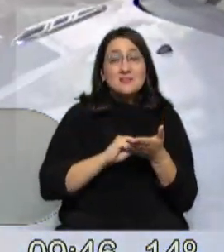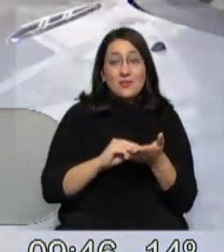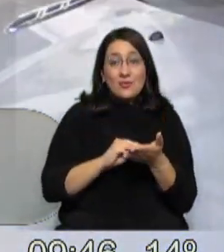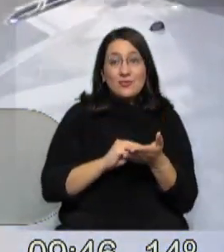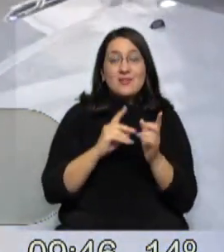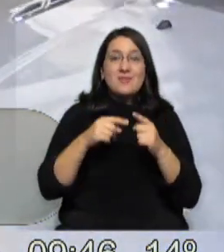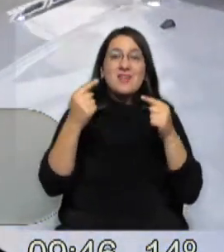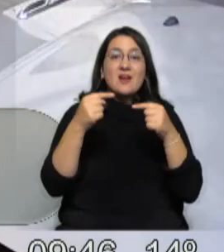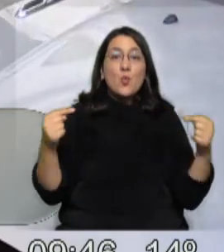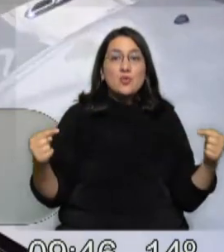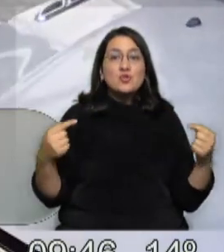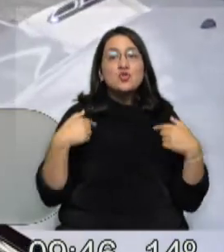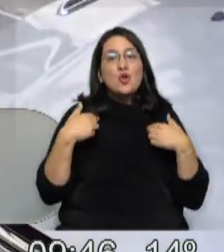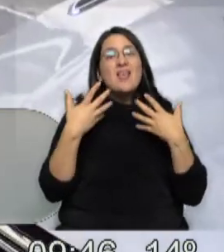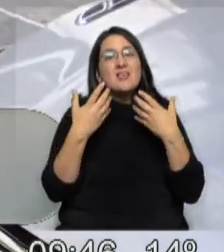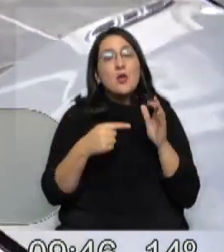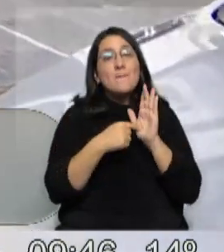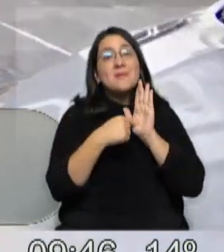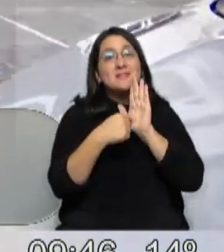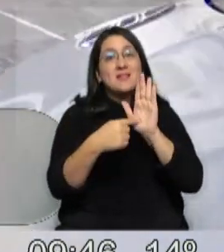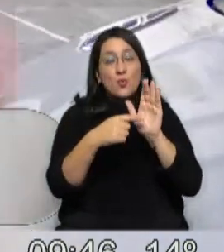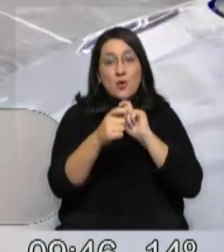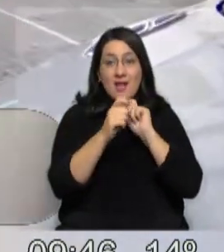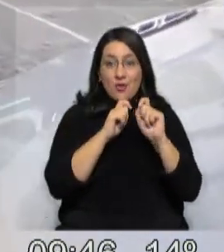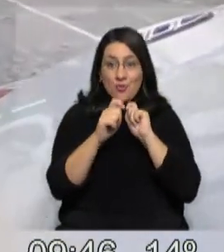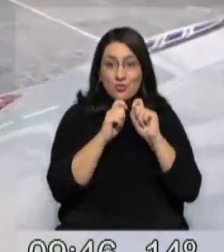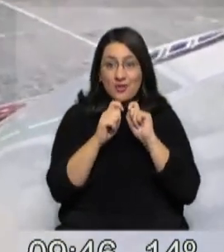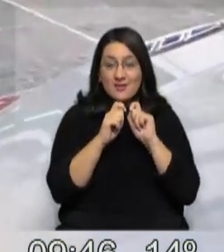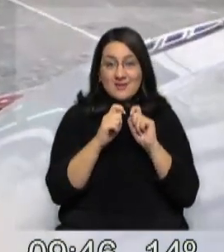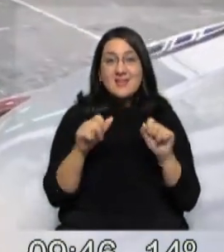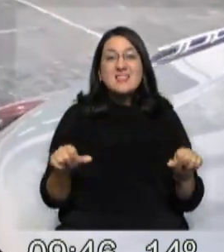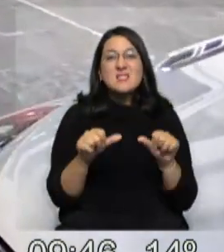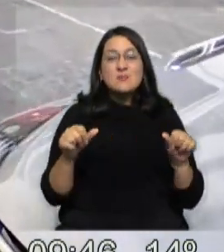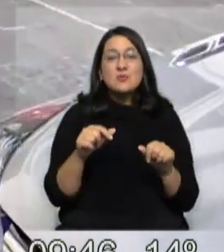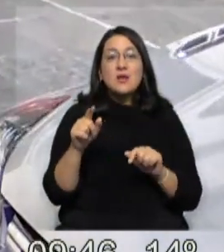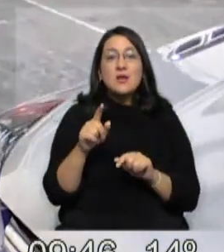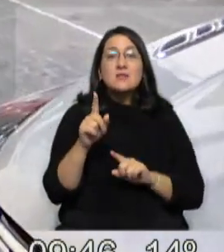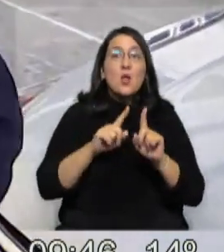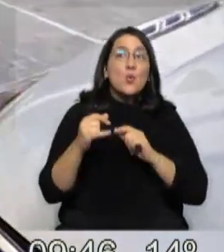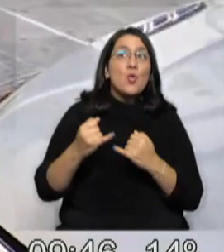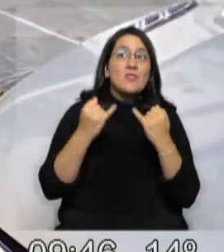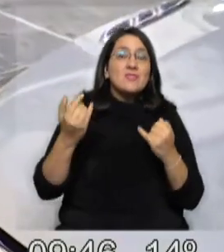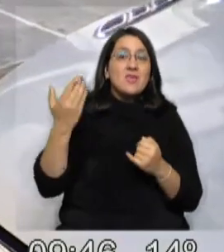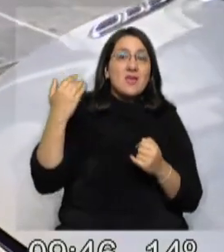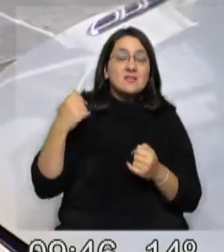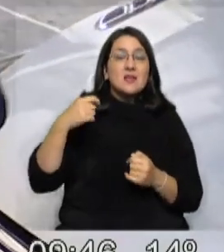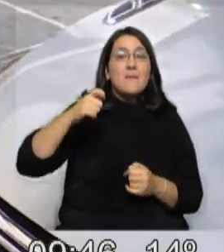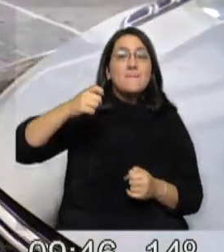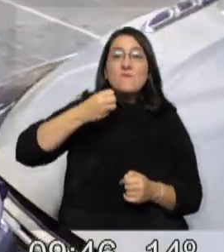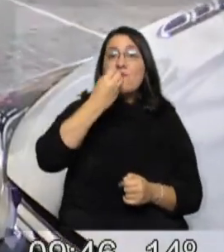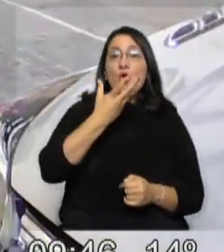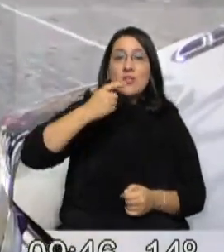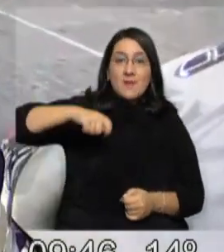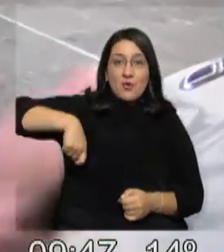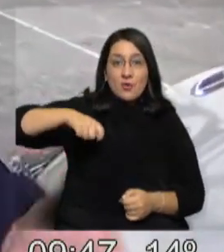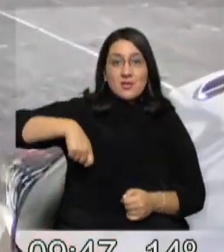y de recursos, yo les quiero presentar una nota que estuvimos haciendo el otro día allí en el Crece de Maroñas, de Flor de